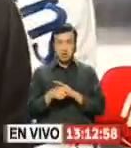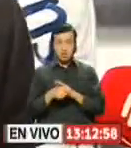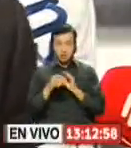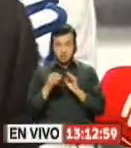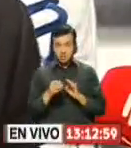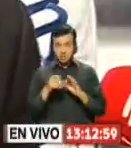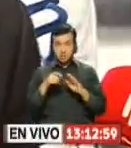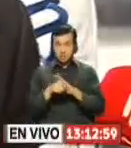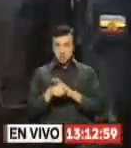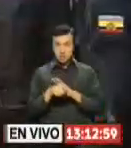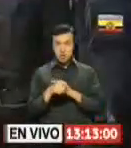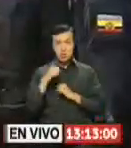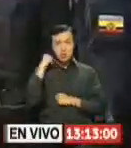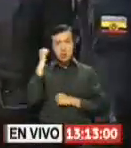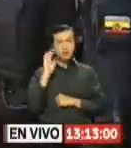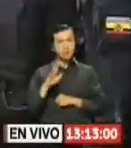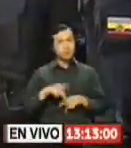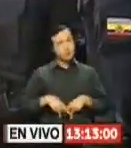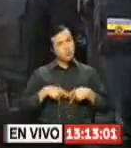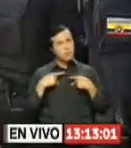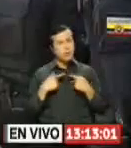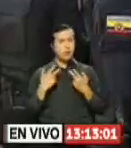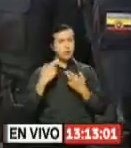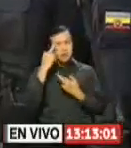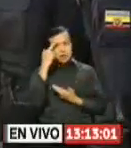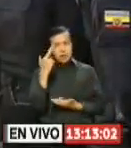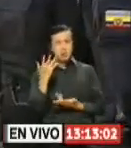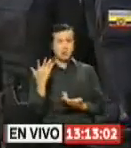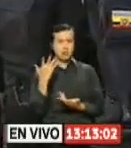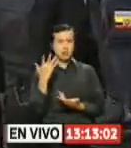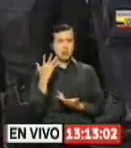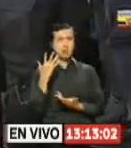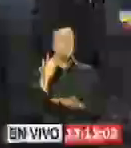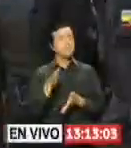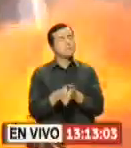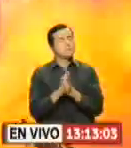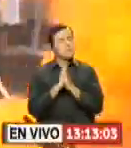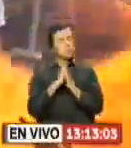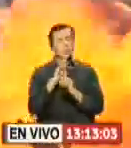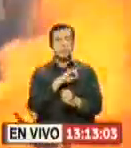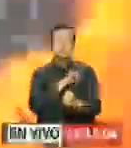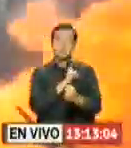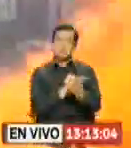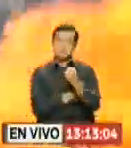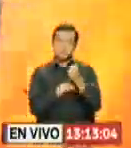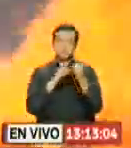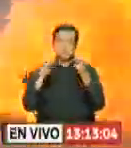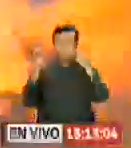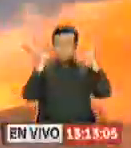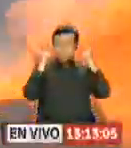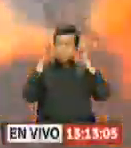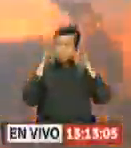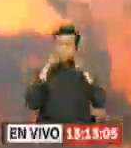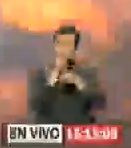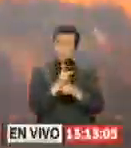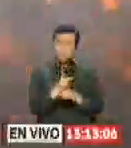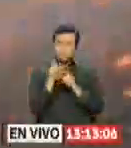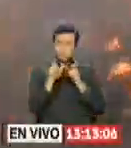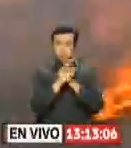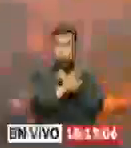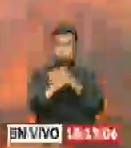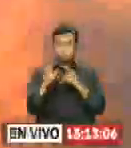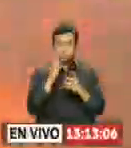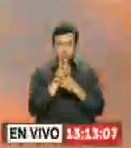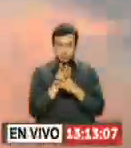como es el derecho a la vida. En defensa de los derechos humanos, se pide fortalecer las políticas públicas que garanticen la seguridad de los